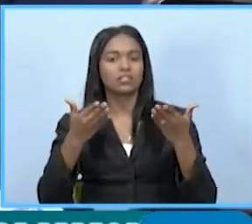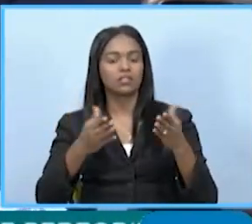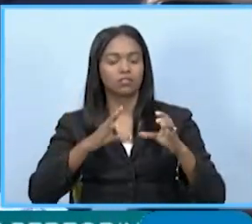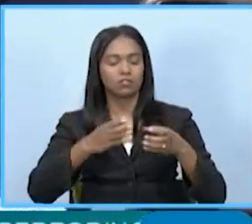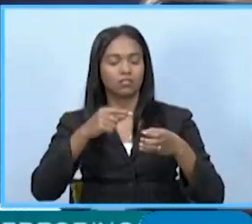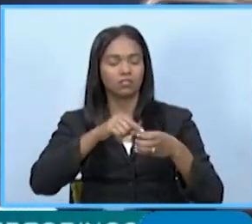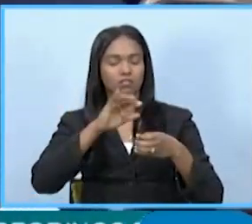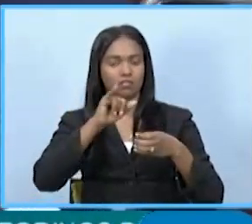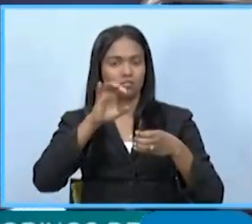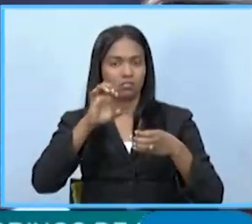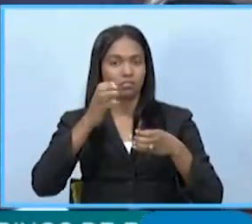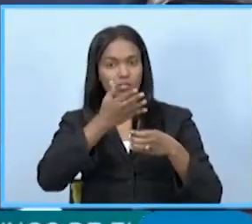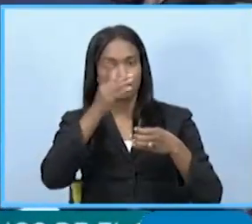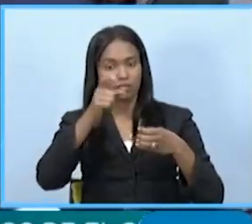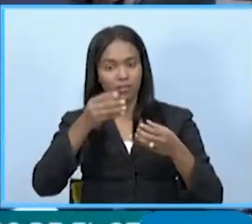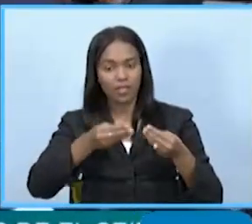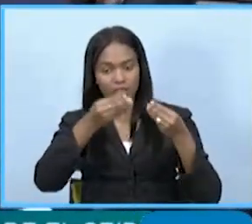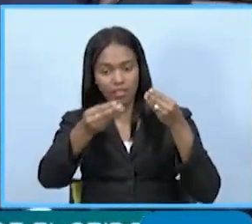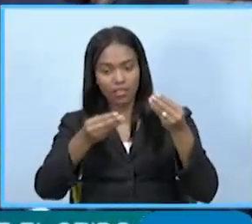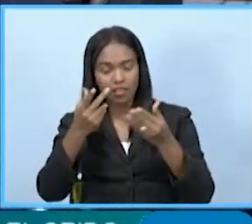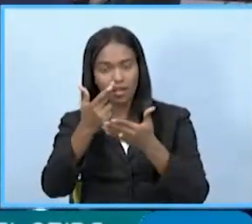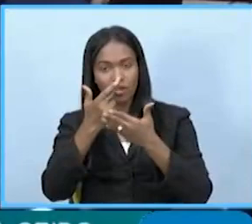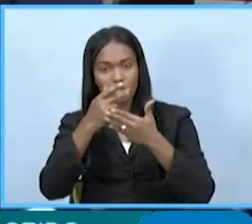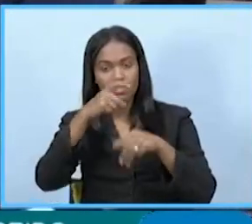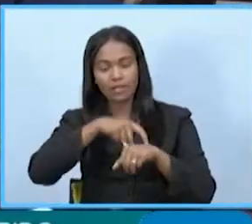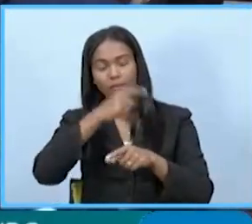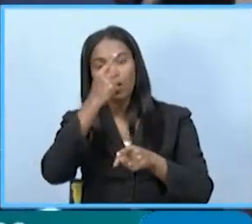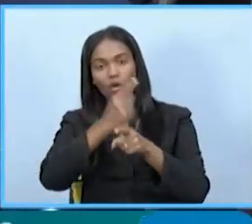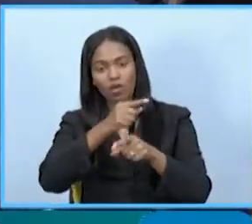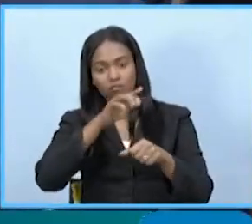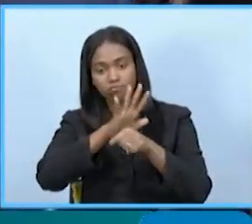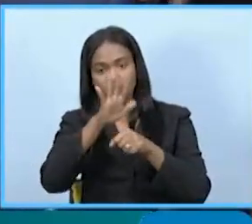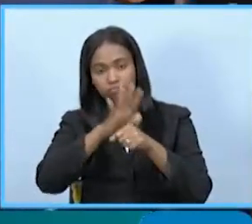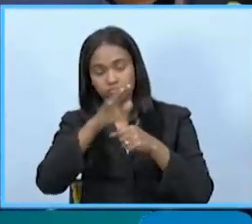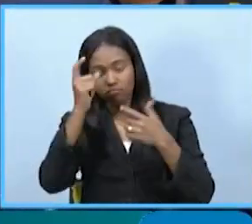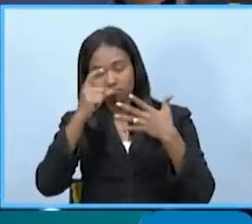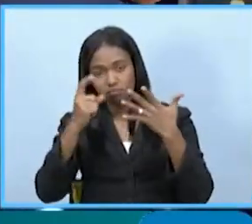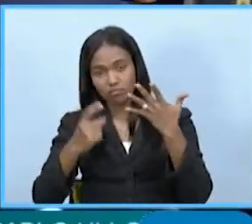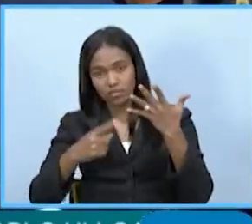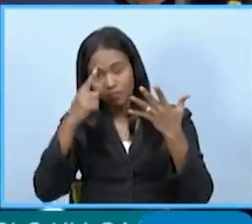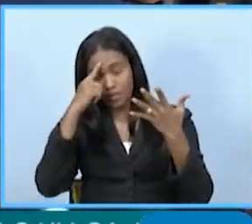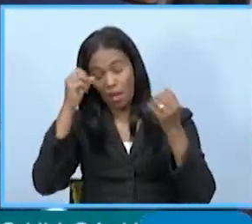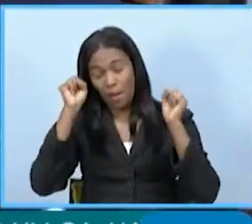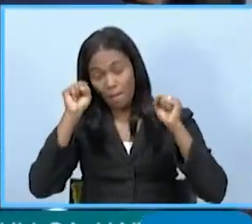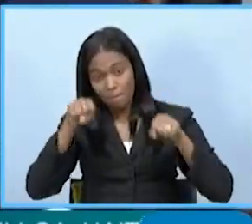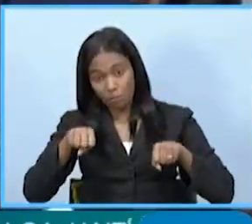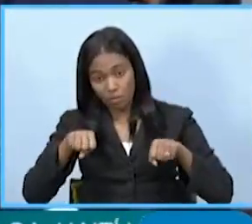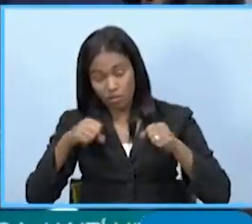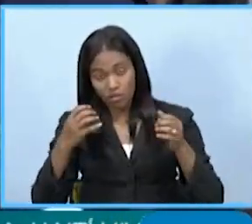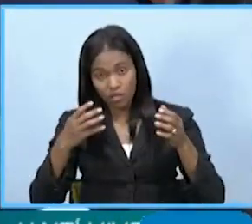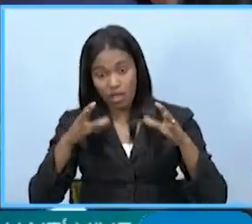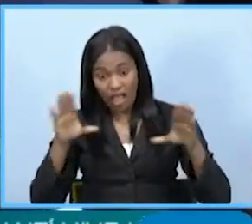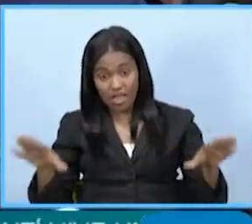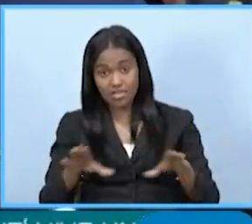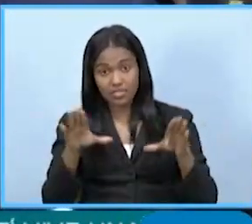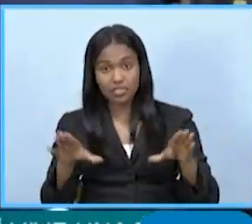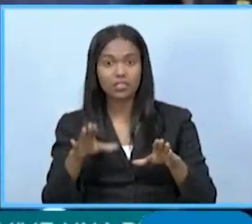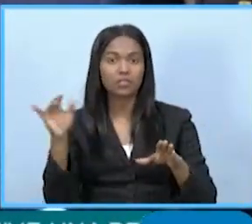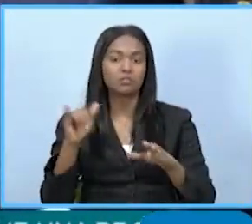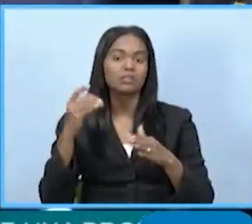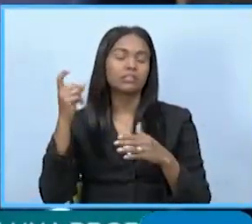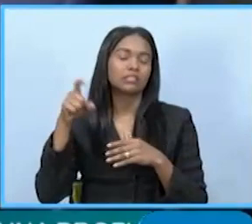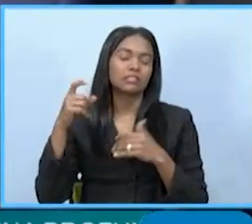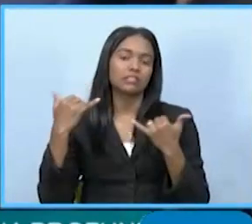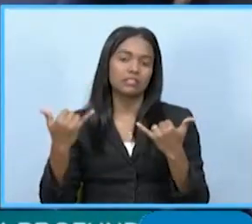Junta Central Electoral. Debe entregársele los recursos a tiempo y en cantidades suficientes para que puedan hacerlo como